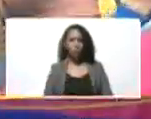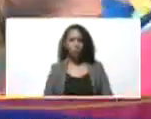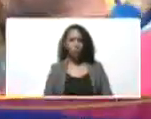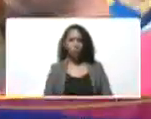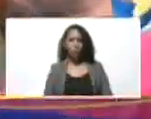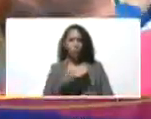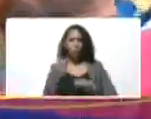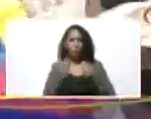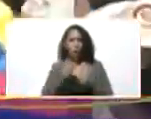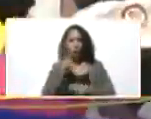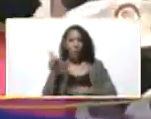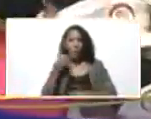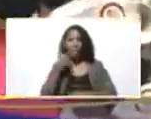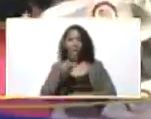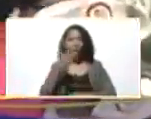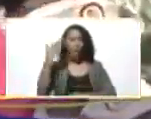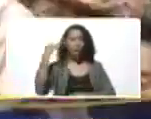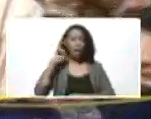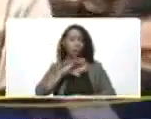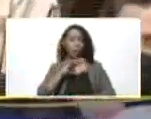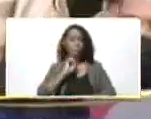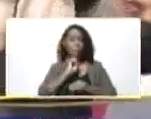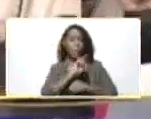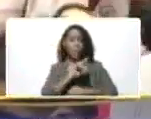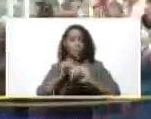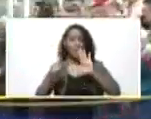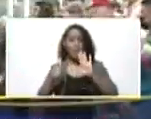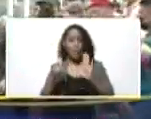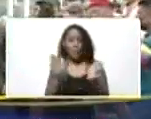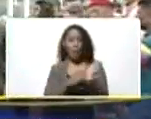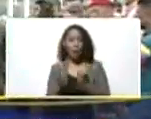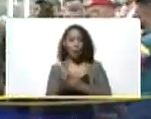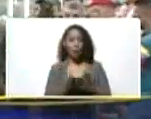Como él dijera, aquel 26 de marzo,